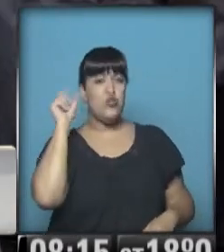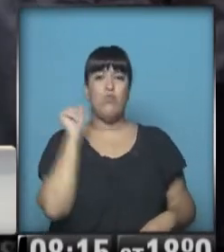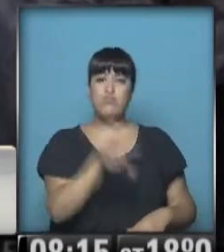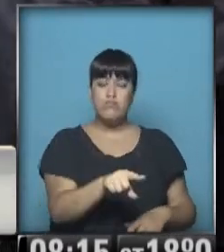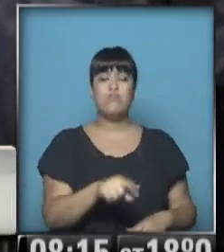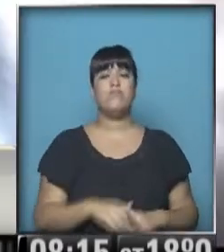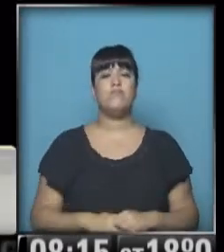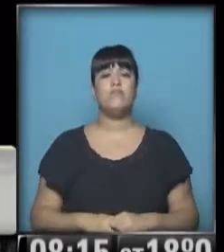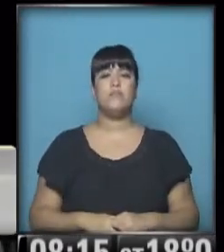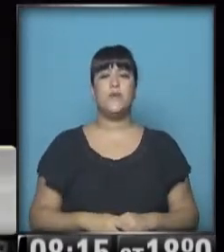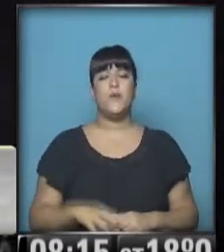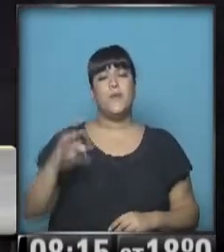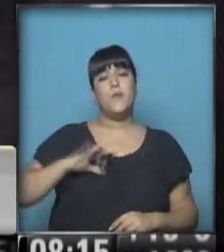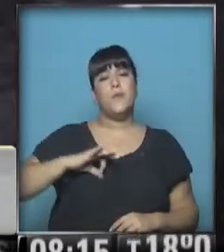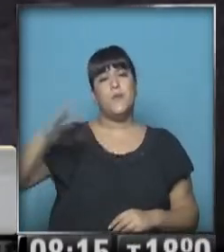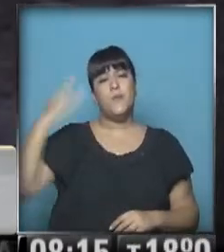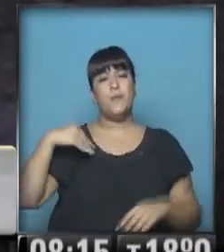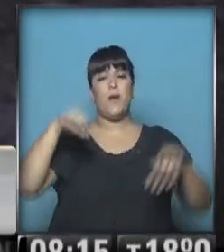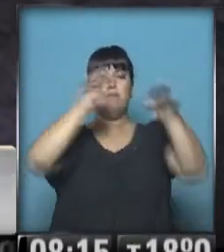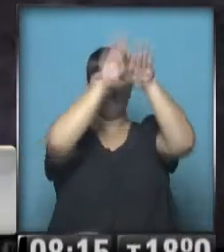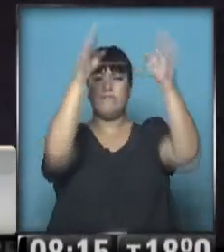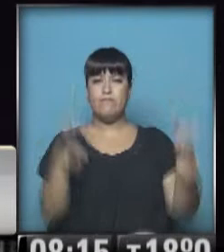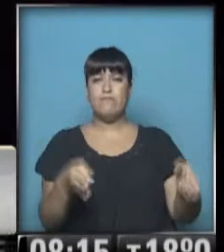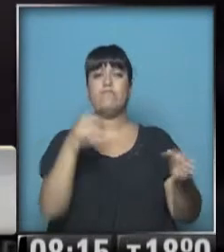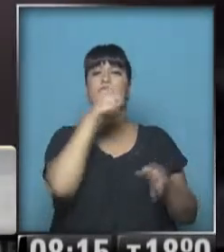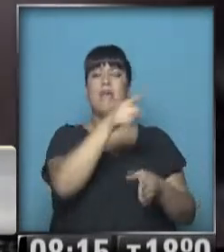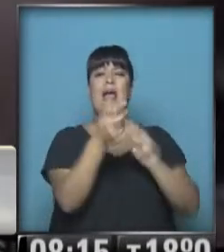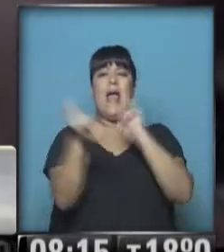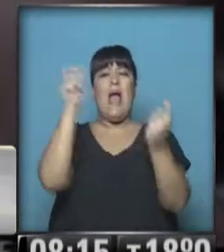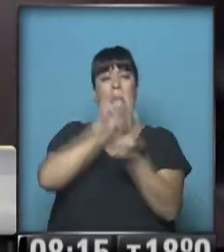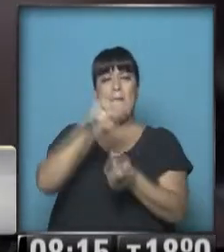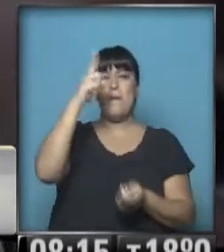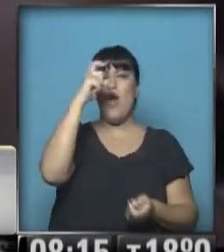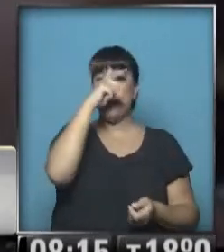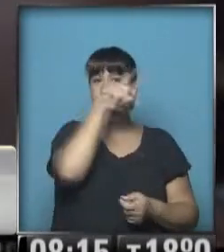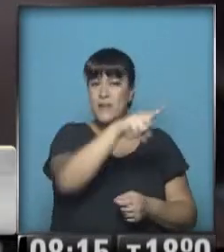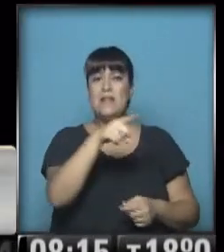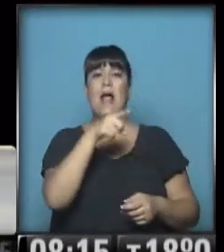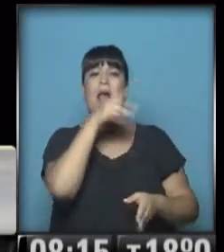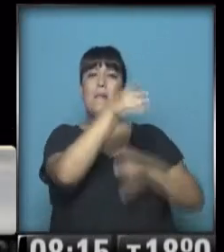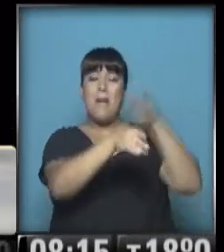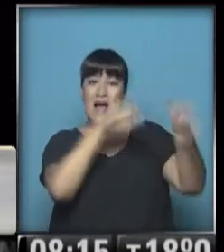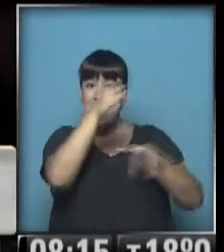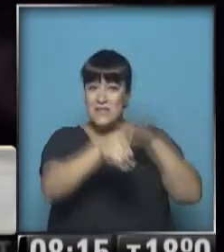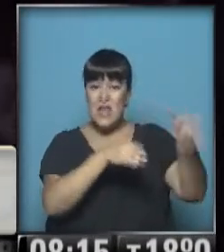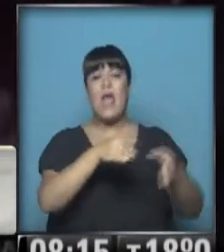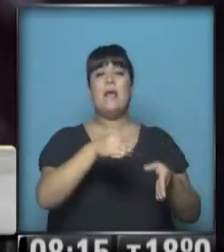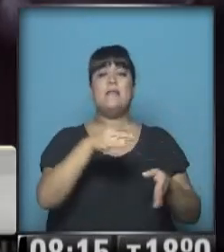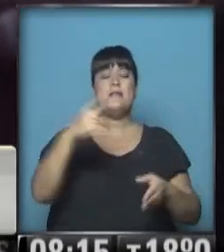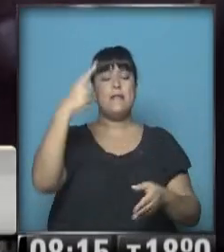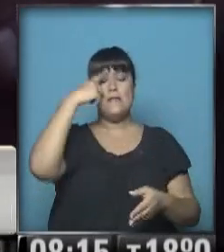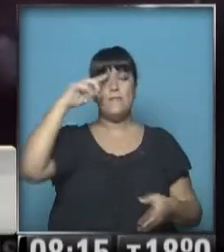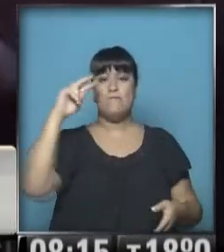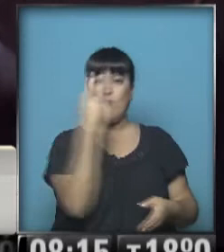a un viejo monasterio convertido en una clínica de pacientes con muerte cerebral que son tratados por un